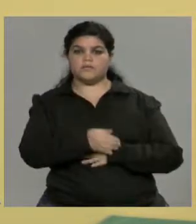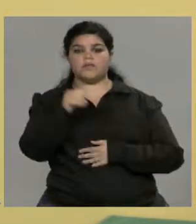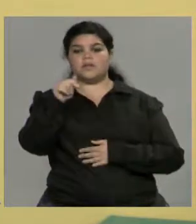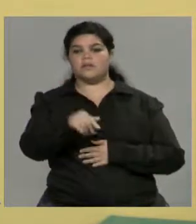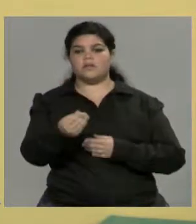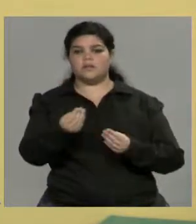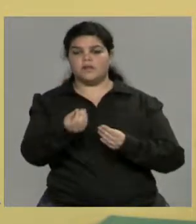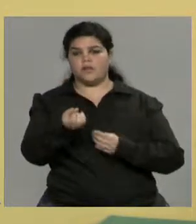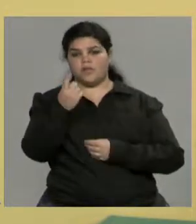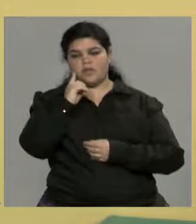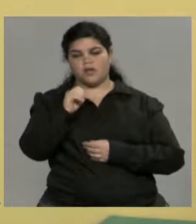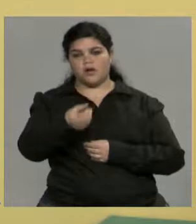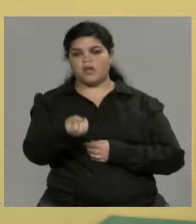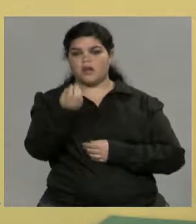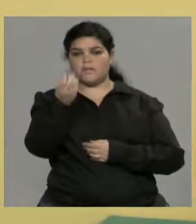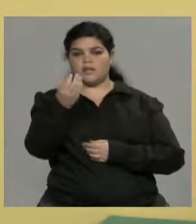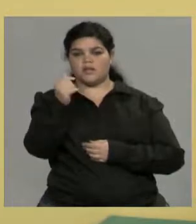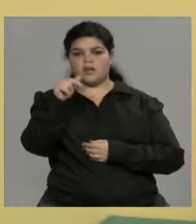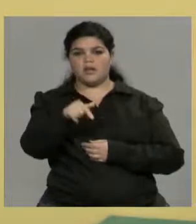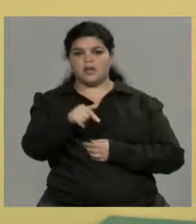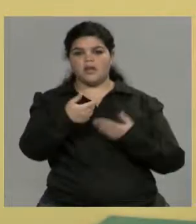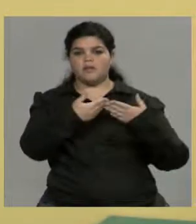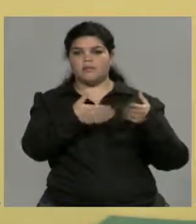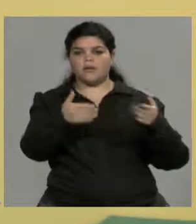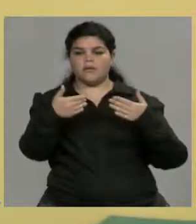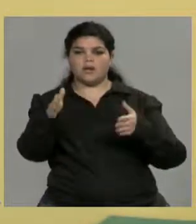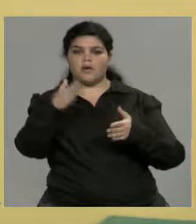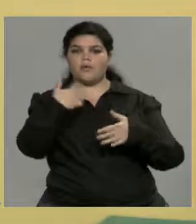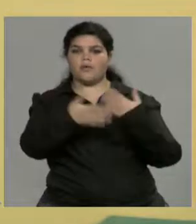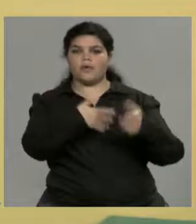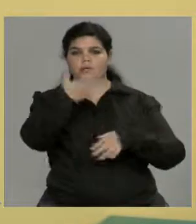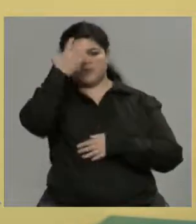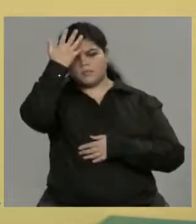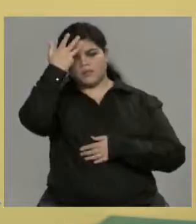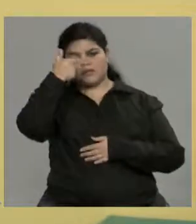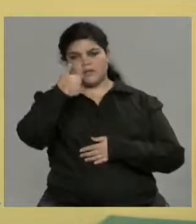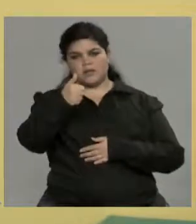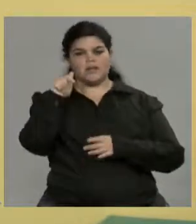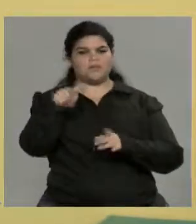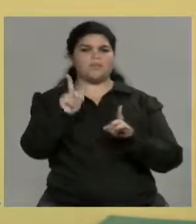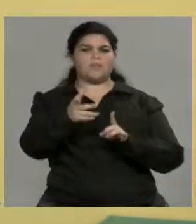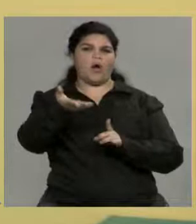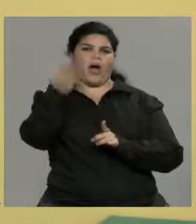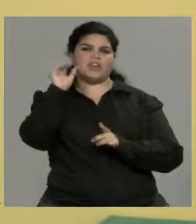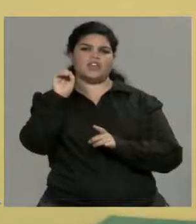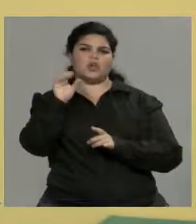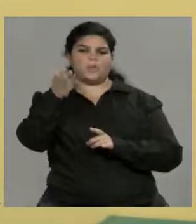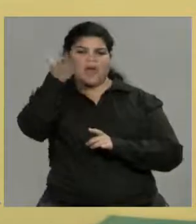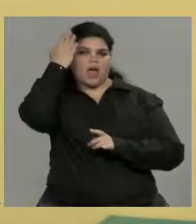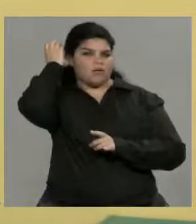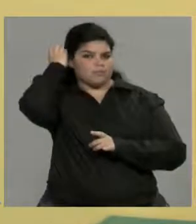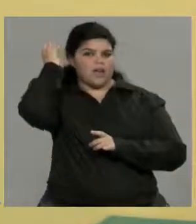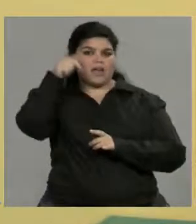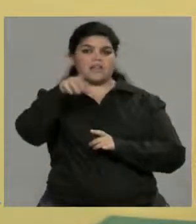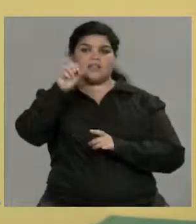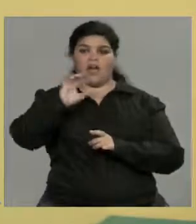esta mañana inauguraron los primeros Juegos Sanmartinianos en nuestra provincia, pero en realidad son los Juegos Evita, sino que por este año se